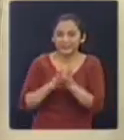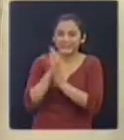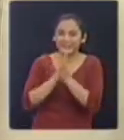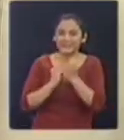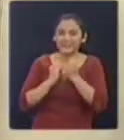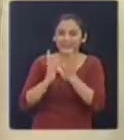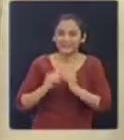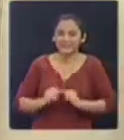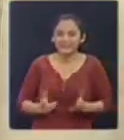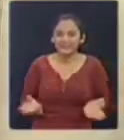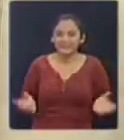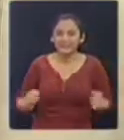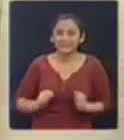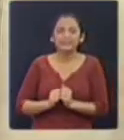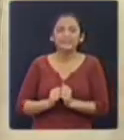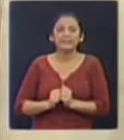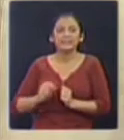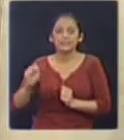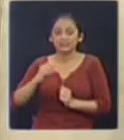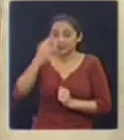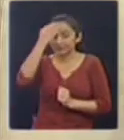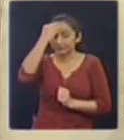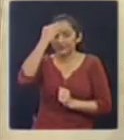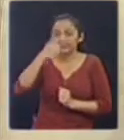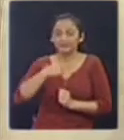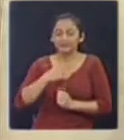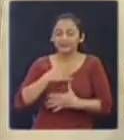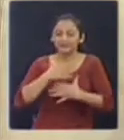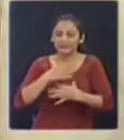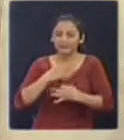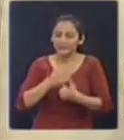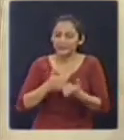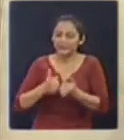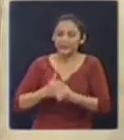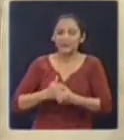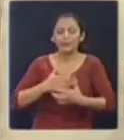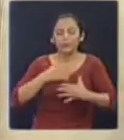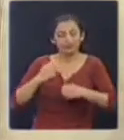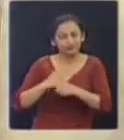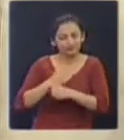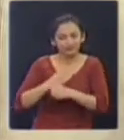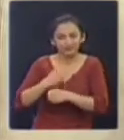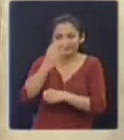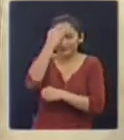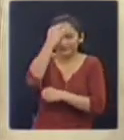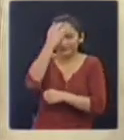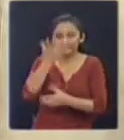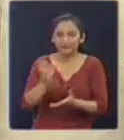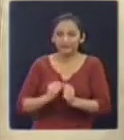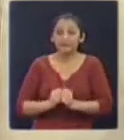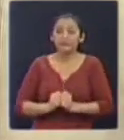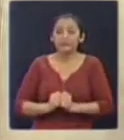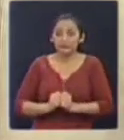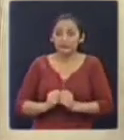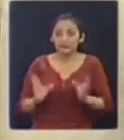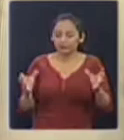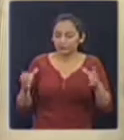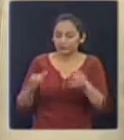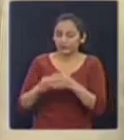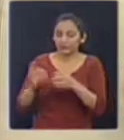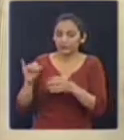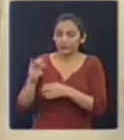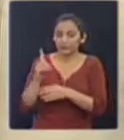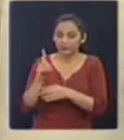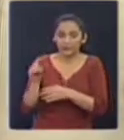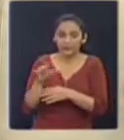de carácter político, de hablar sobre un tema que me es tan caro y tan apasionante, el tema de la educación. Efectivamente, Fundación Fidal está realizando